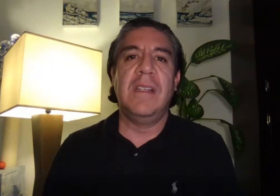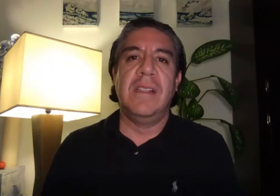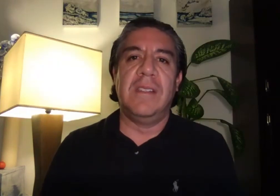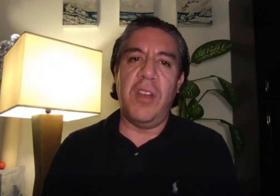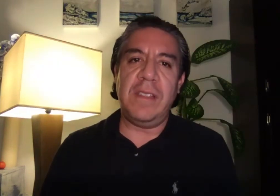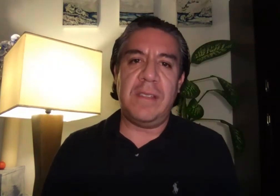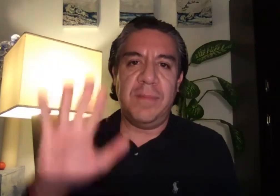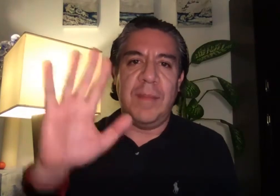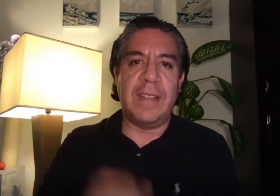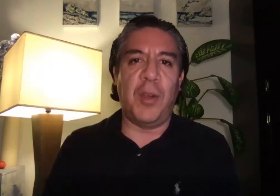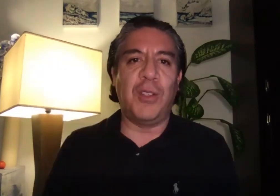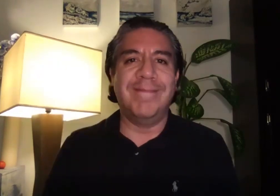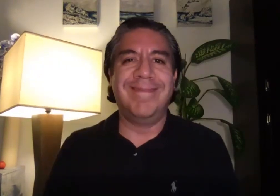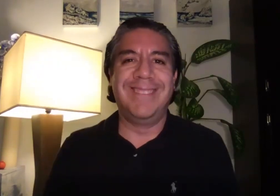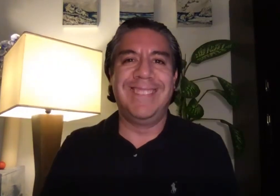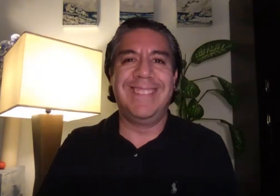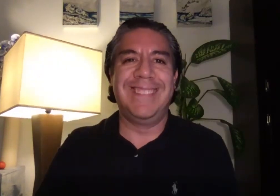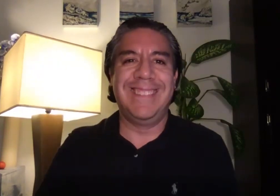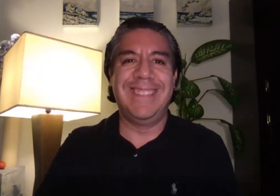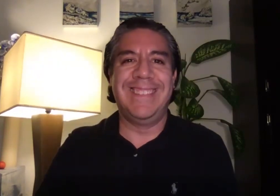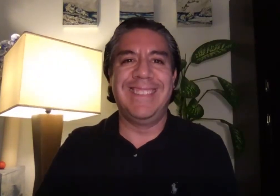gracias. Señores, hasta pronto.